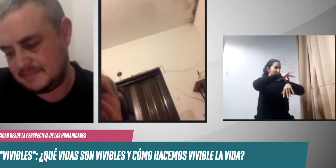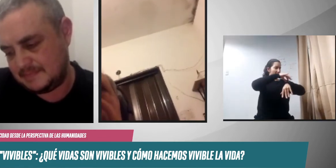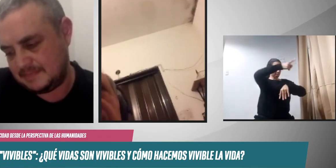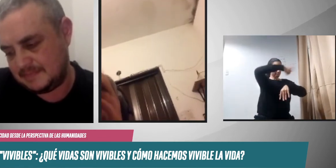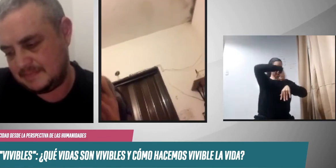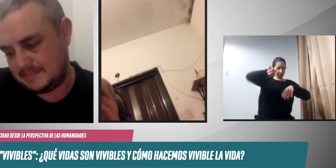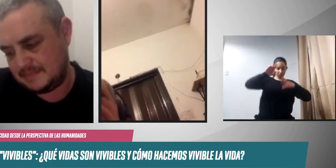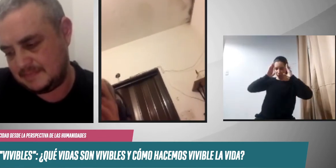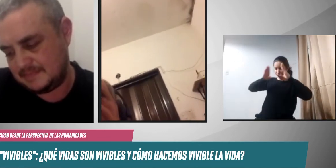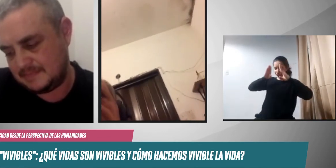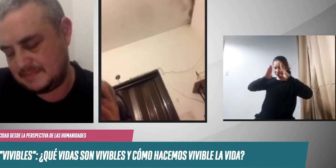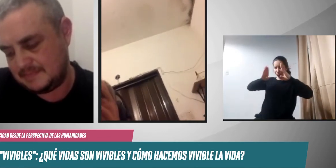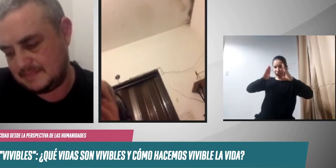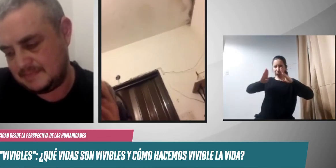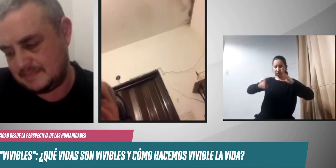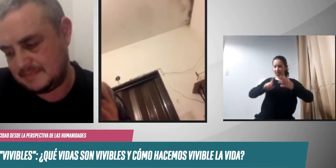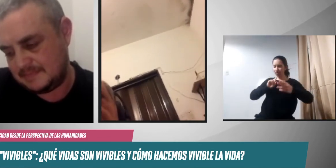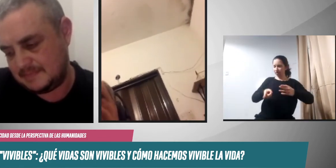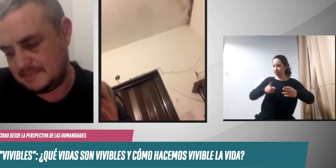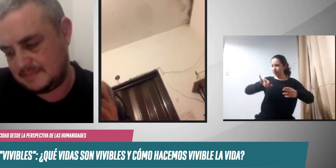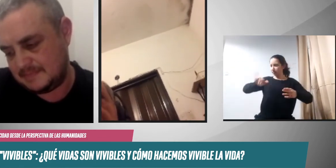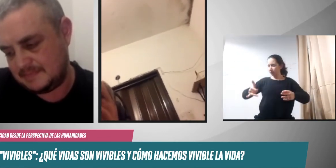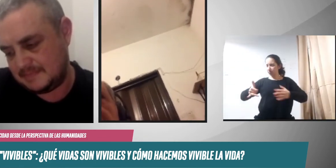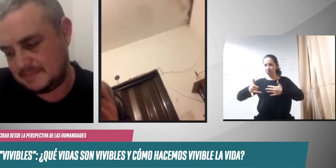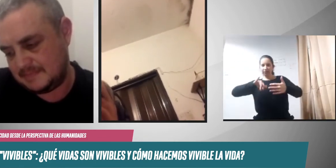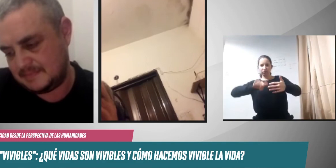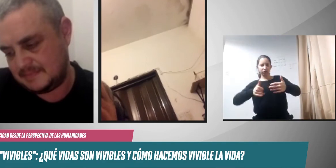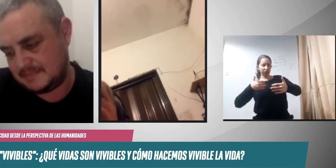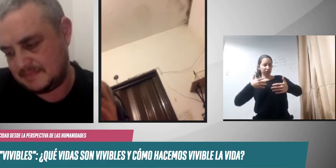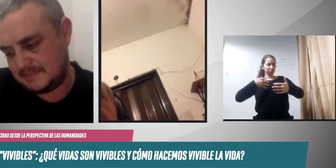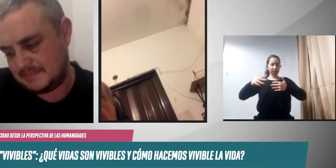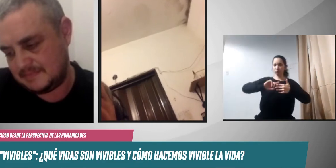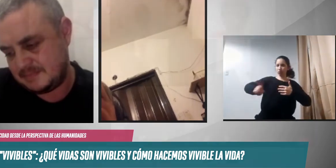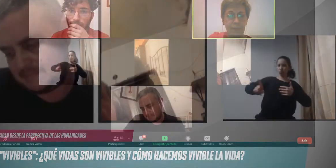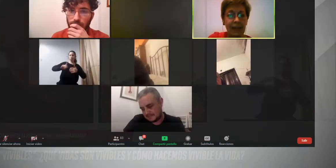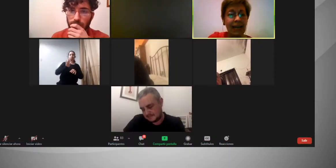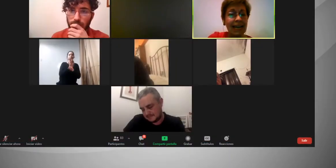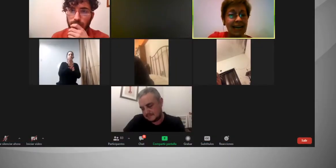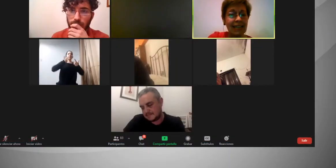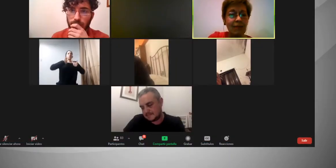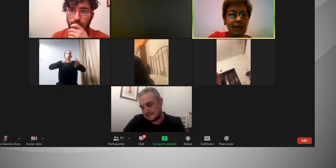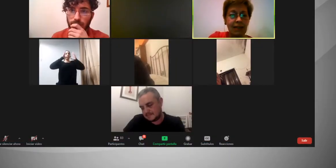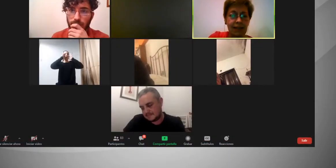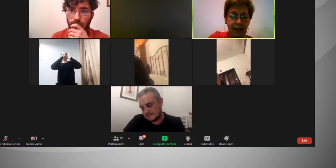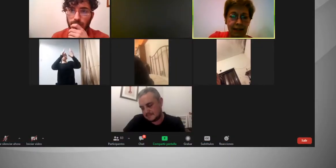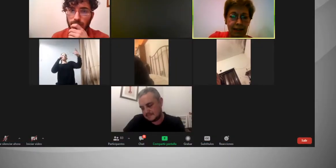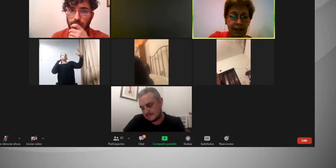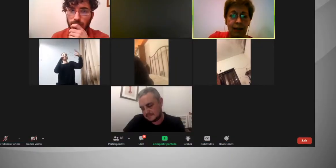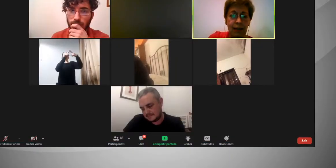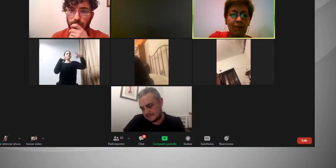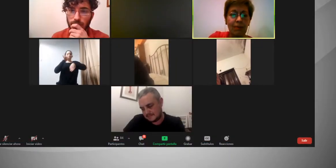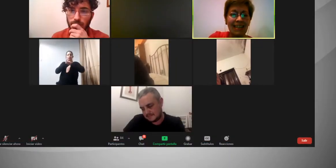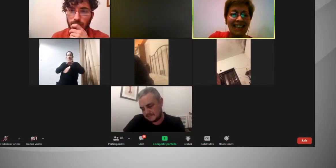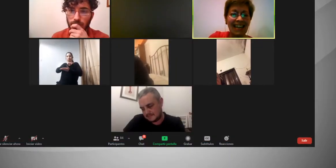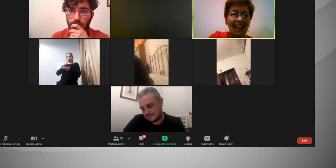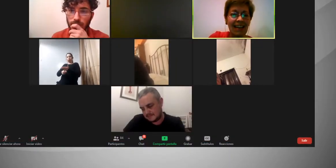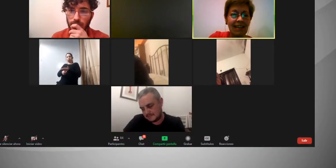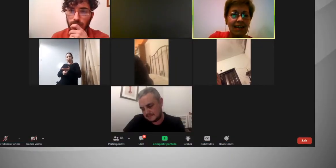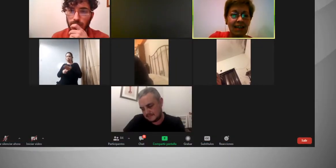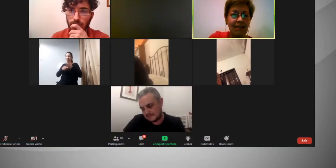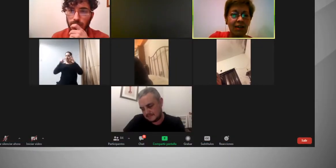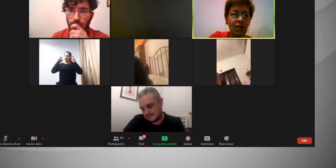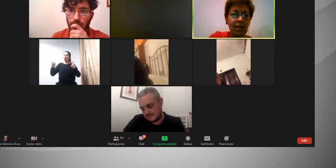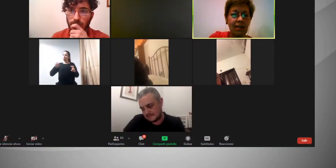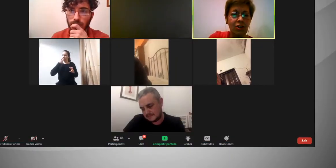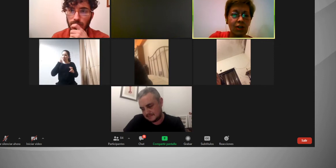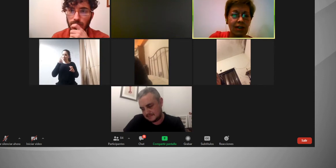la continuidad o no de un embarazo en función de esta ideología de la normalidad. ¡Qué tema interesante! Me